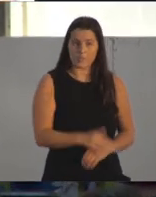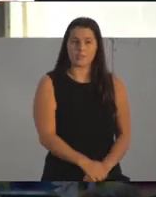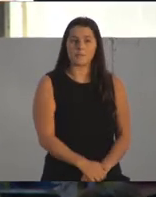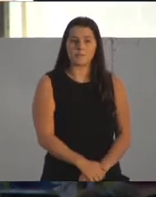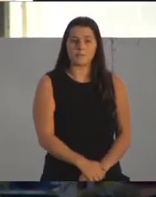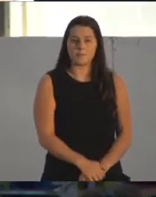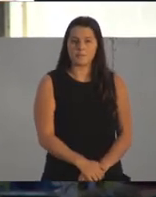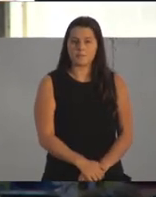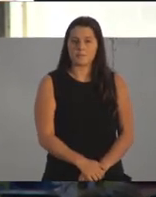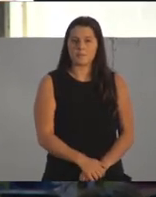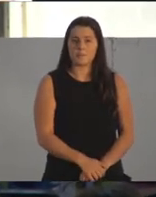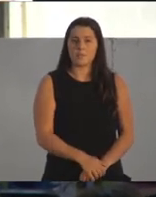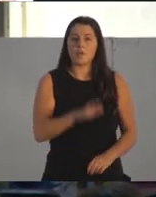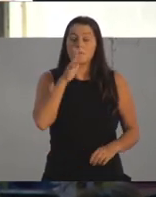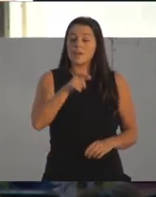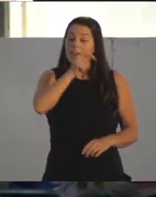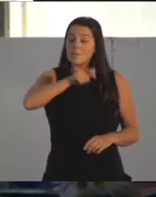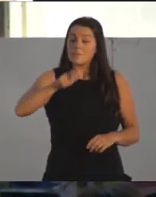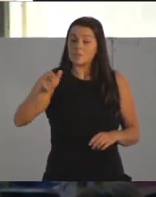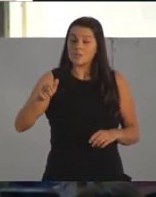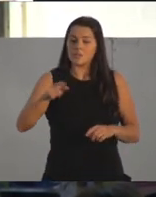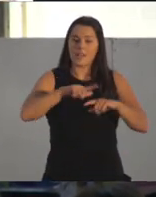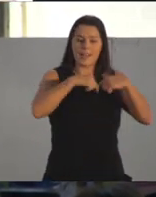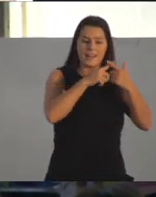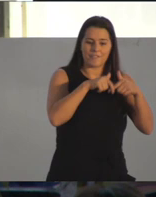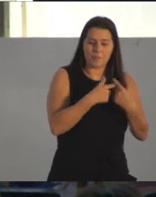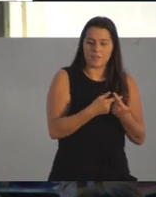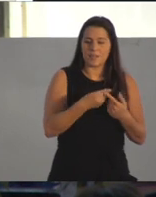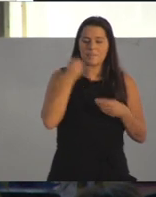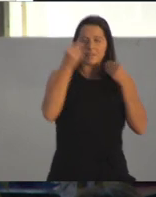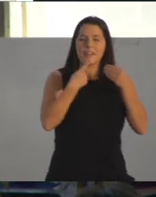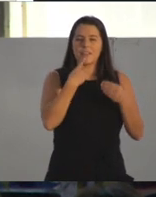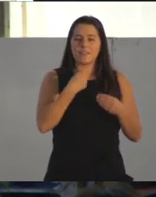lo que es difícil para las personas y para las familias dar ese paso.